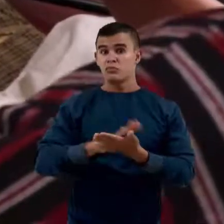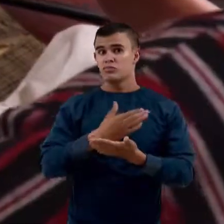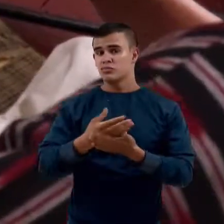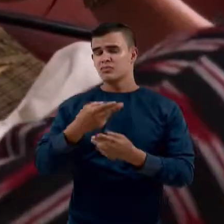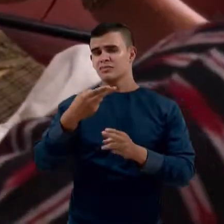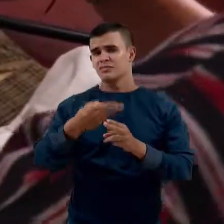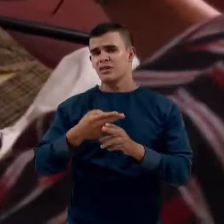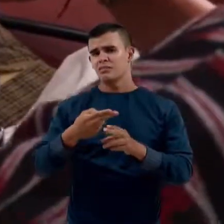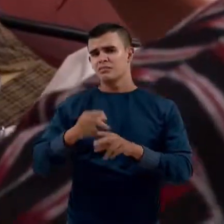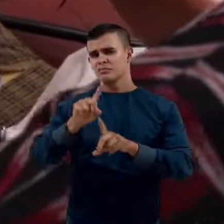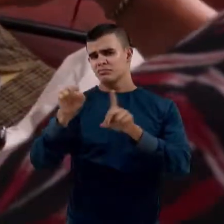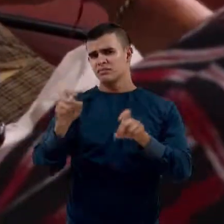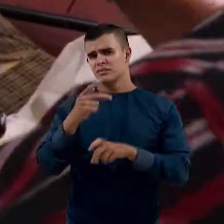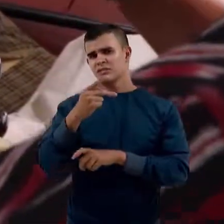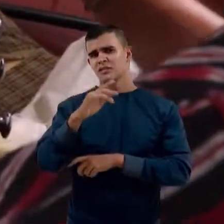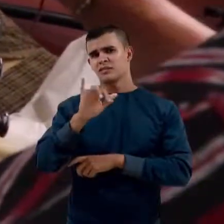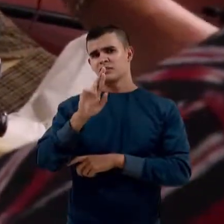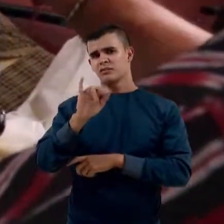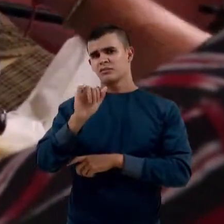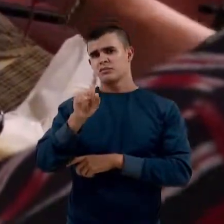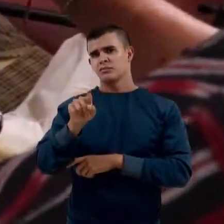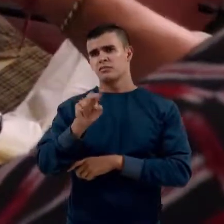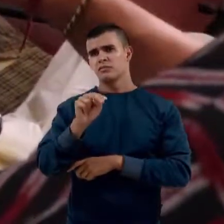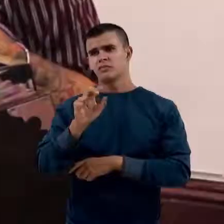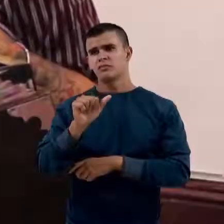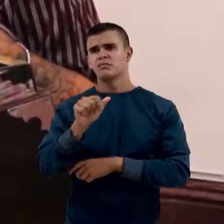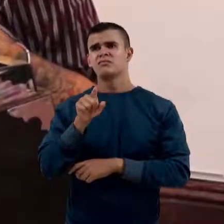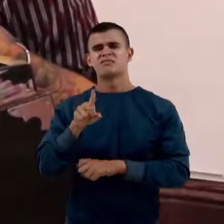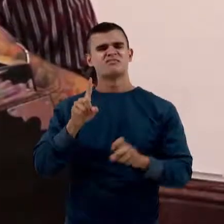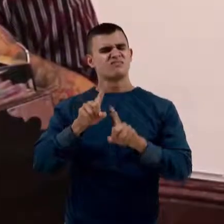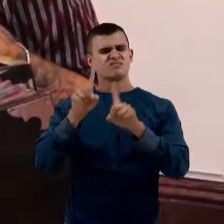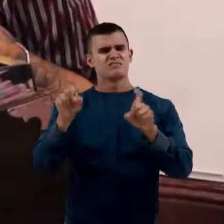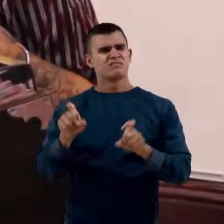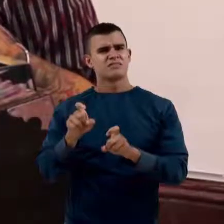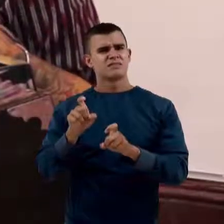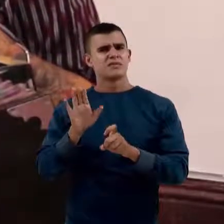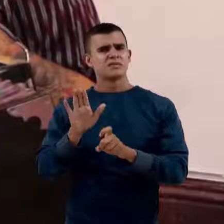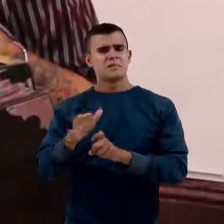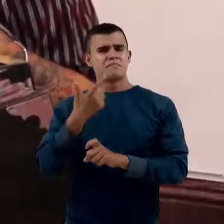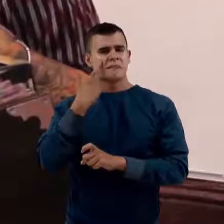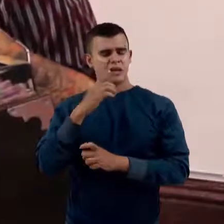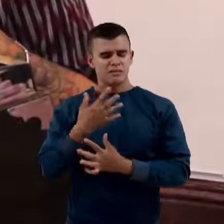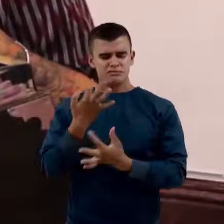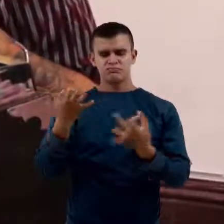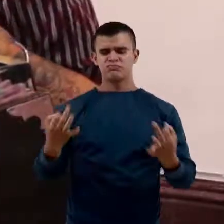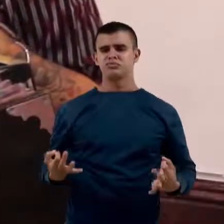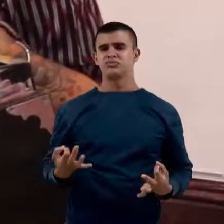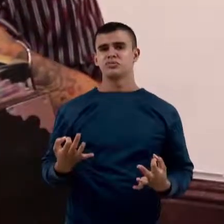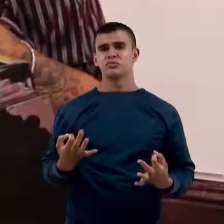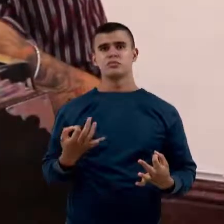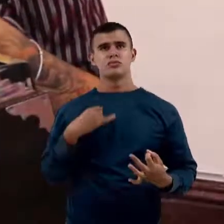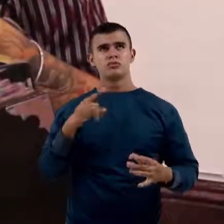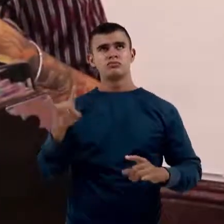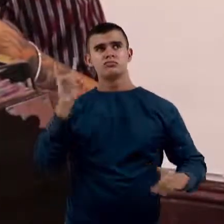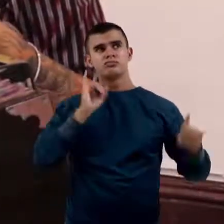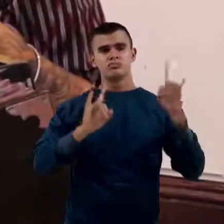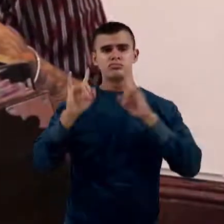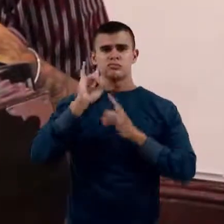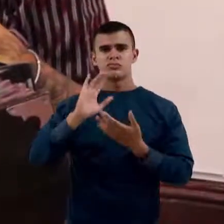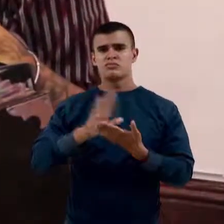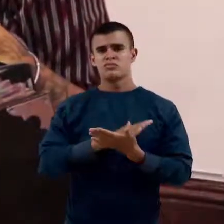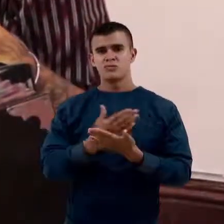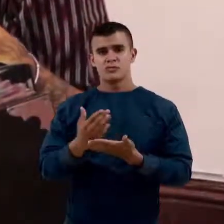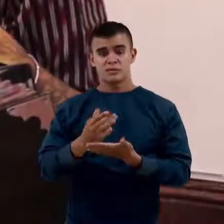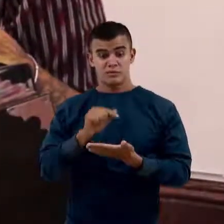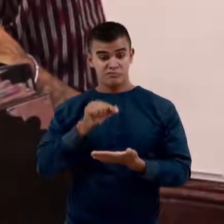que hacemos, kirtan significa como una joya, se dice que es una meditación a través de la música, porque se dice que la música es